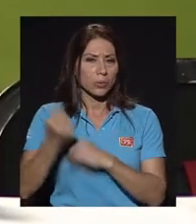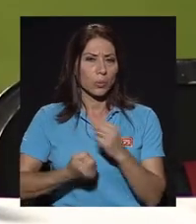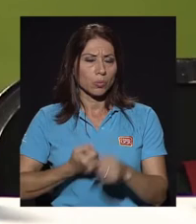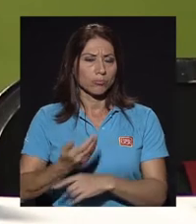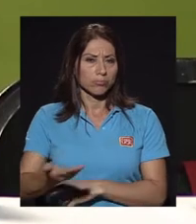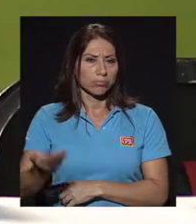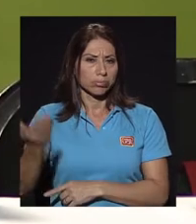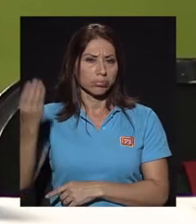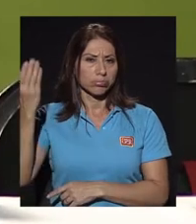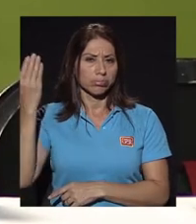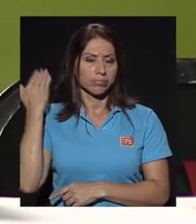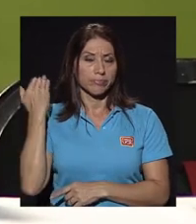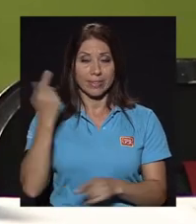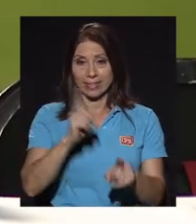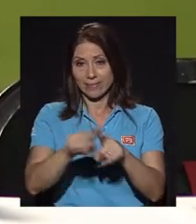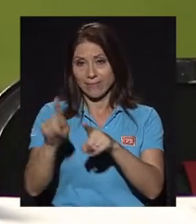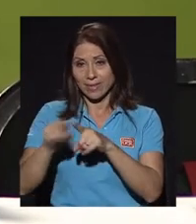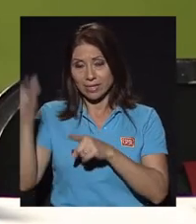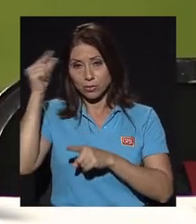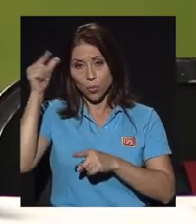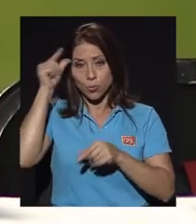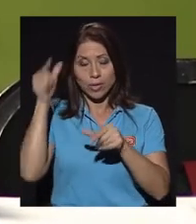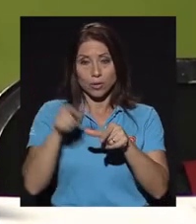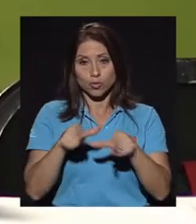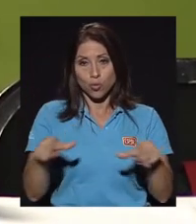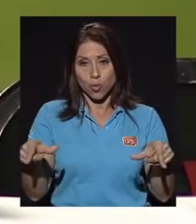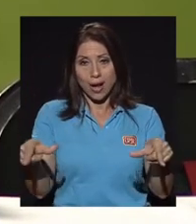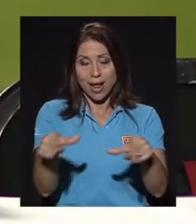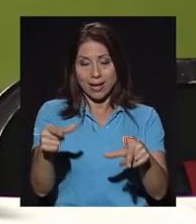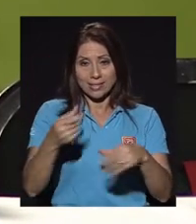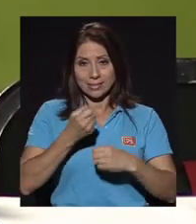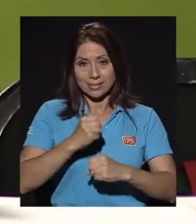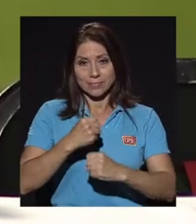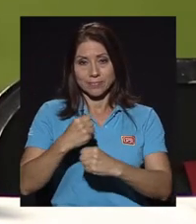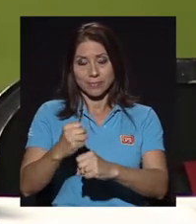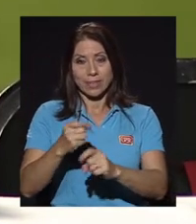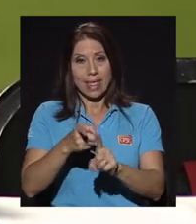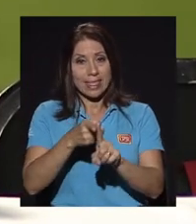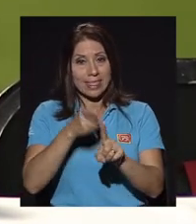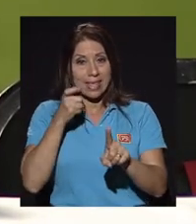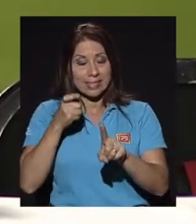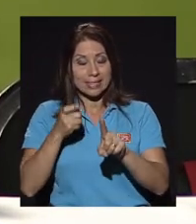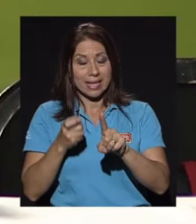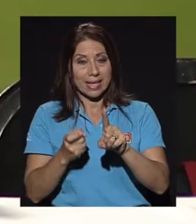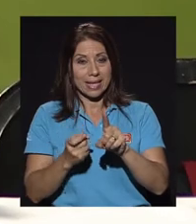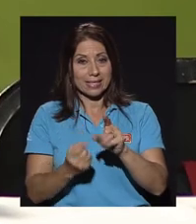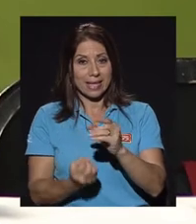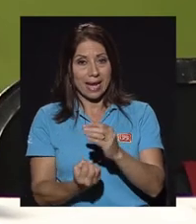históricamente, los gobiernos locales, desde que se crearon